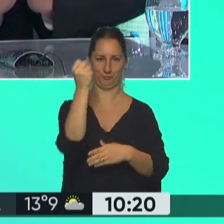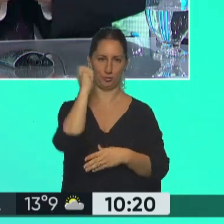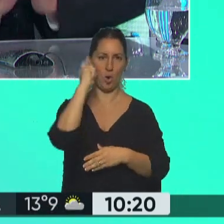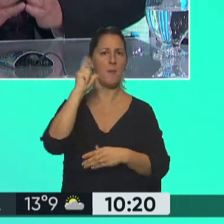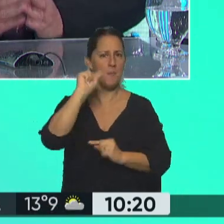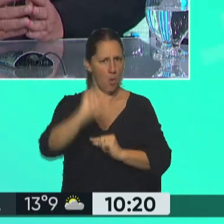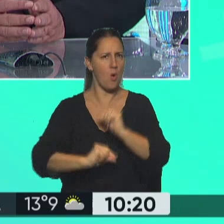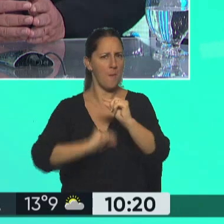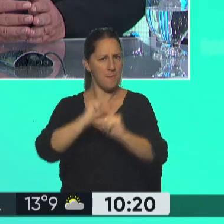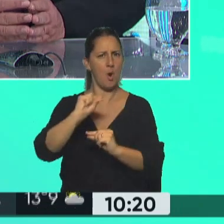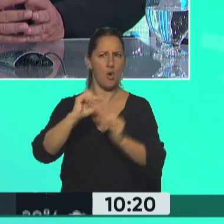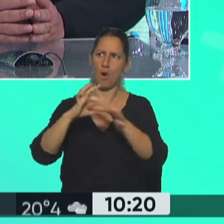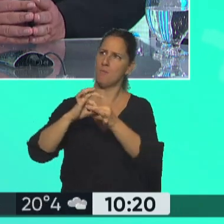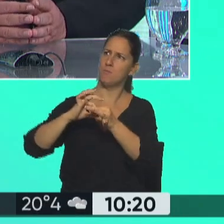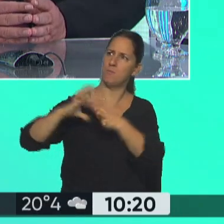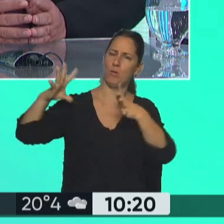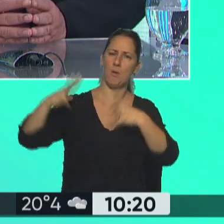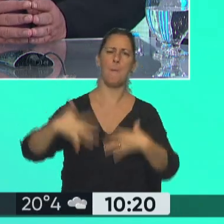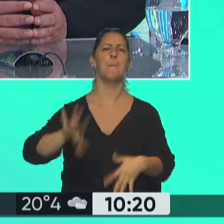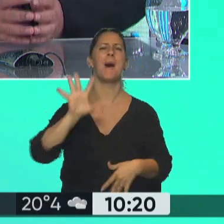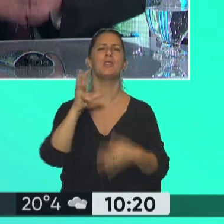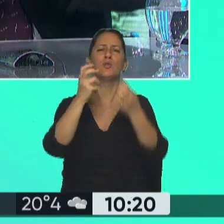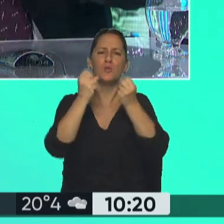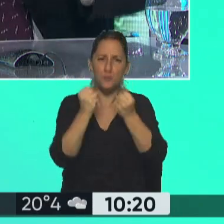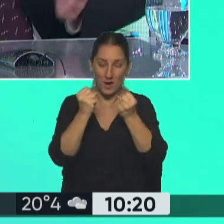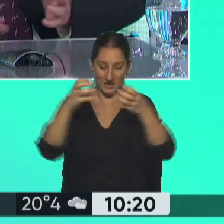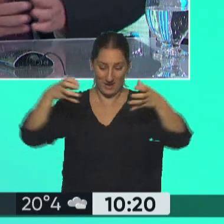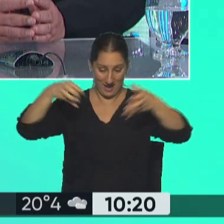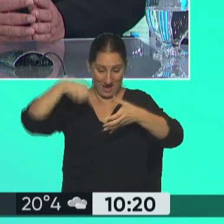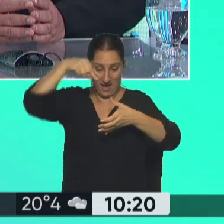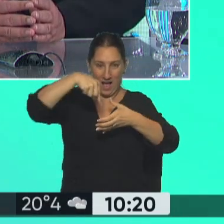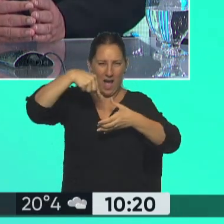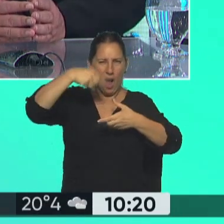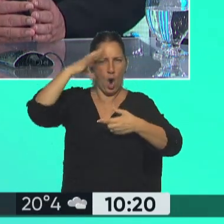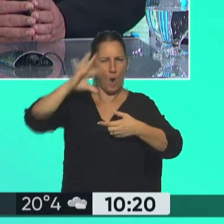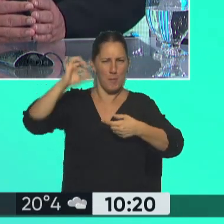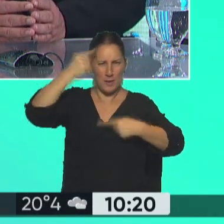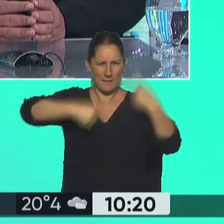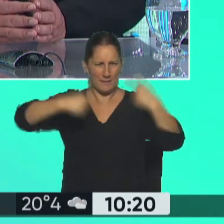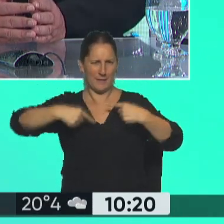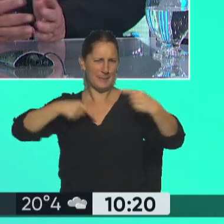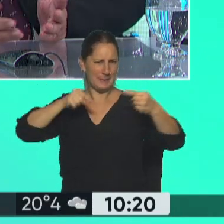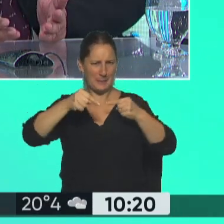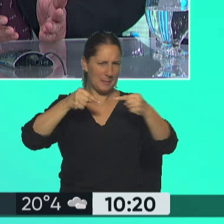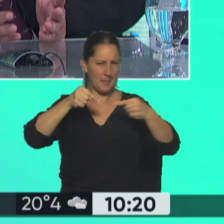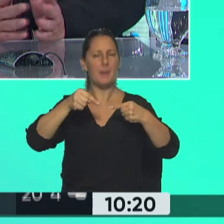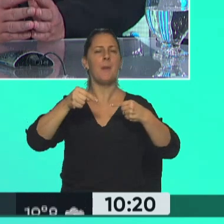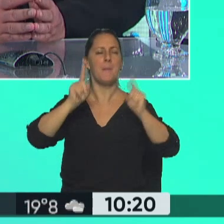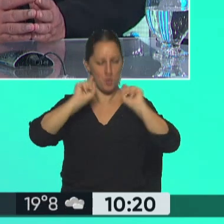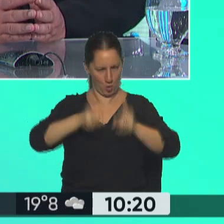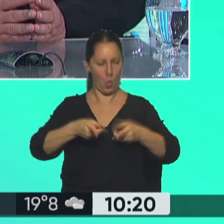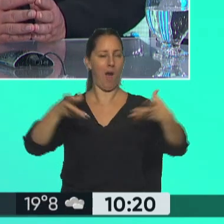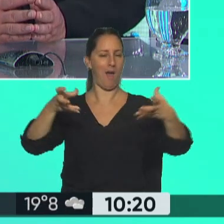a pesar de nuestras diferencias internas, ¿no? Lógico. Porque en el 20 ya era, digamos, una anarquía